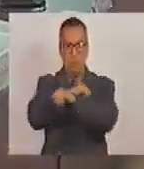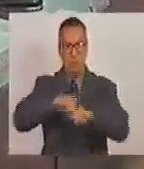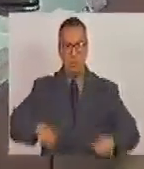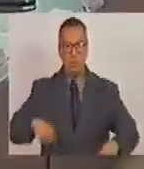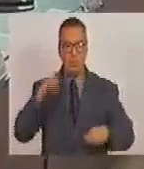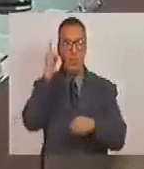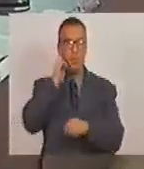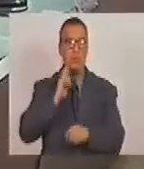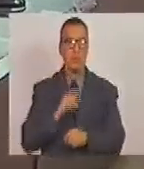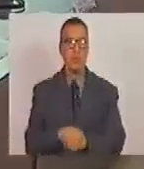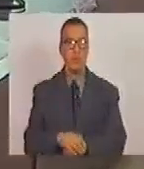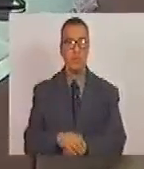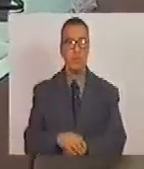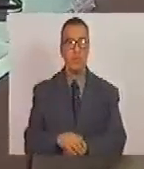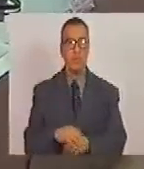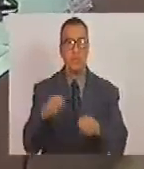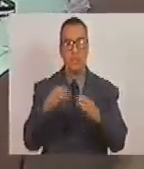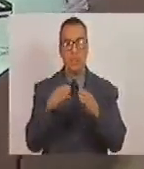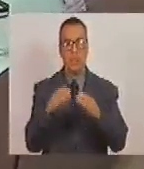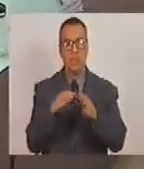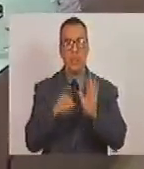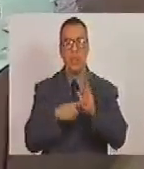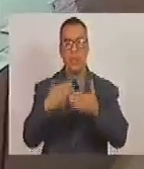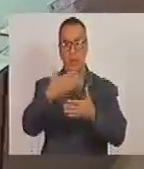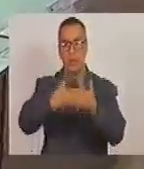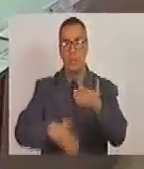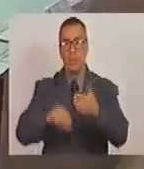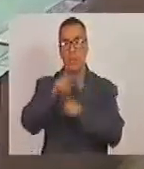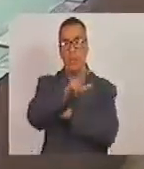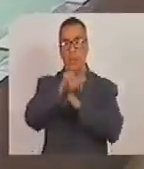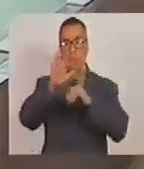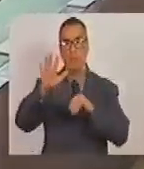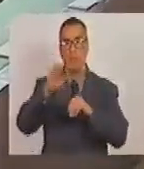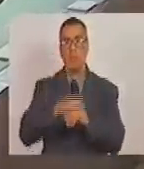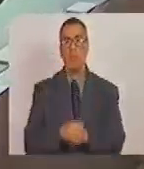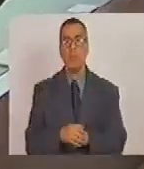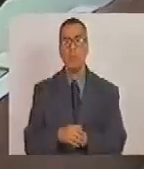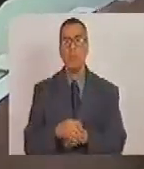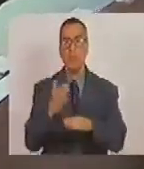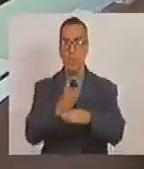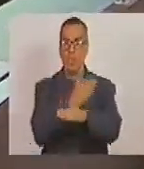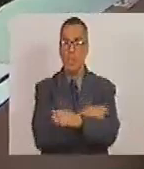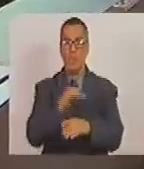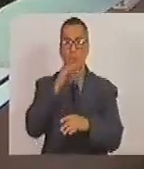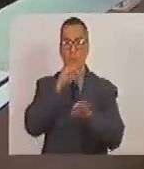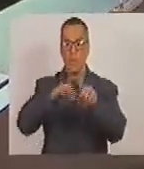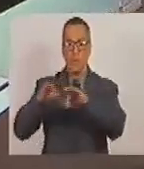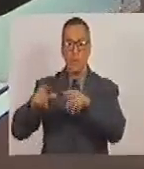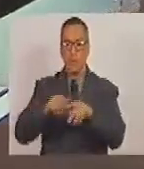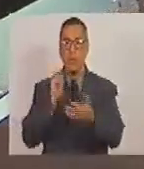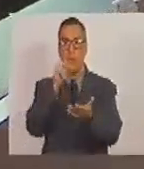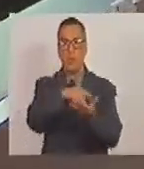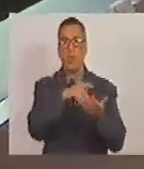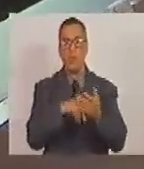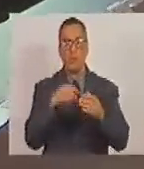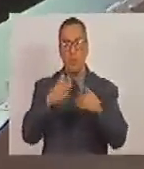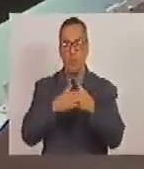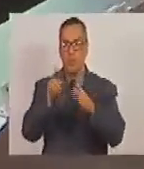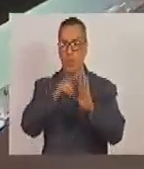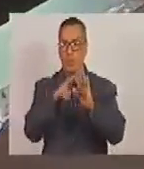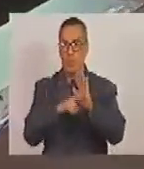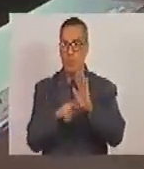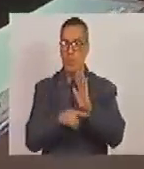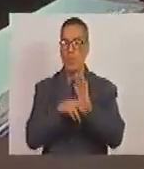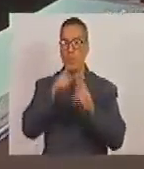Bolivariana. Sesión ordinaria, acta número 35. Previo anuncio de secretaría de la existencia del quórum